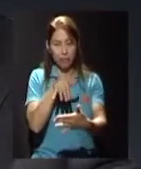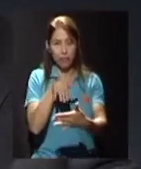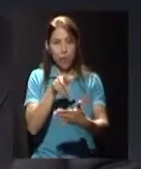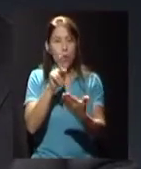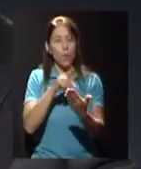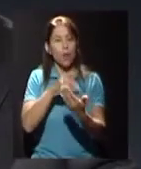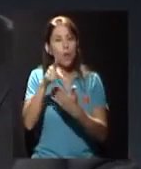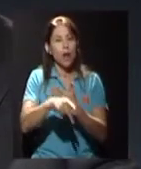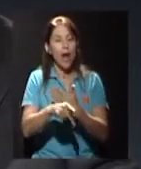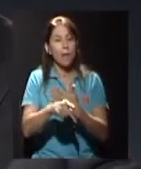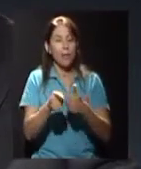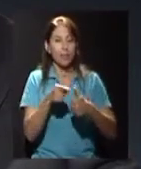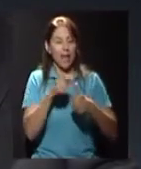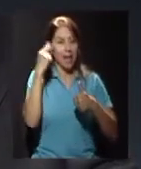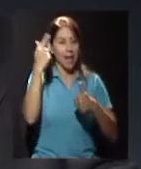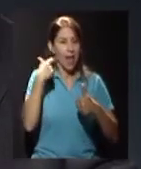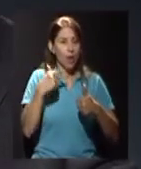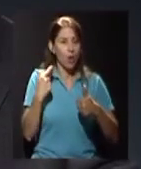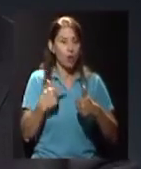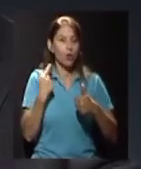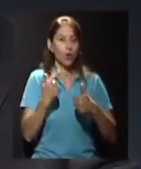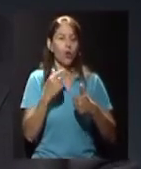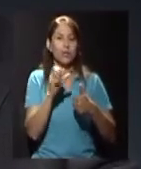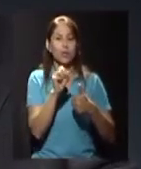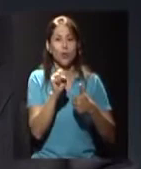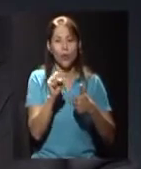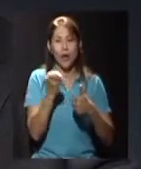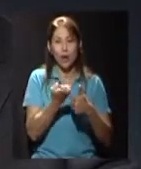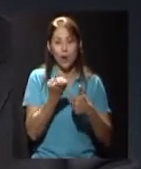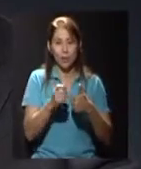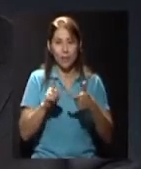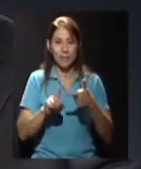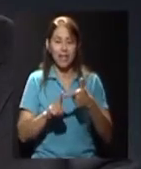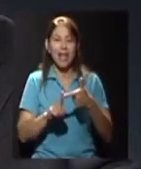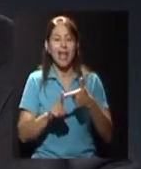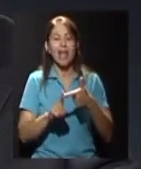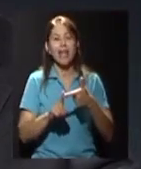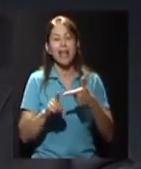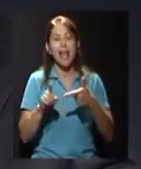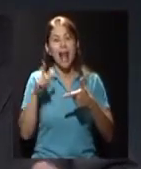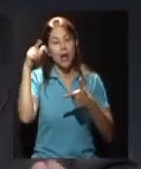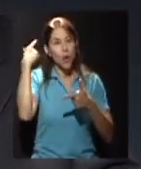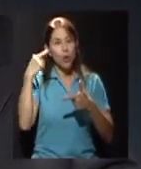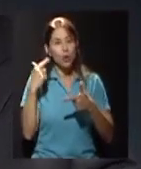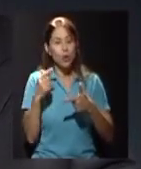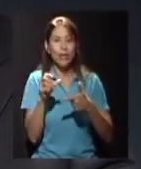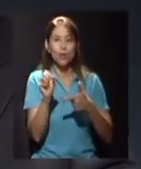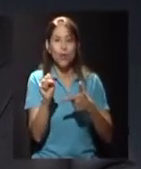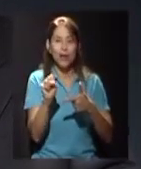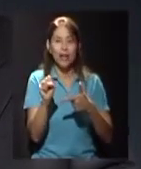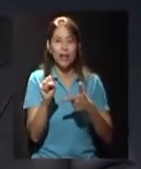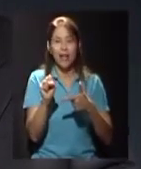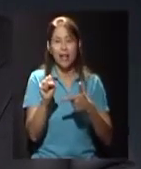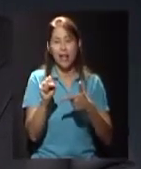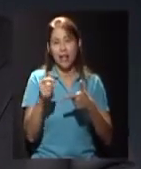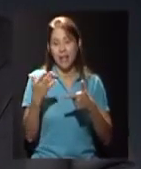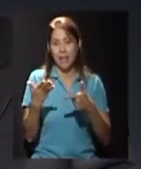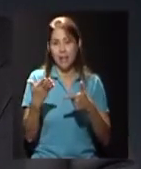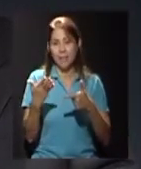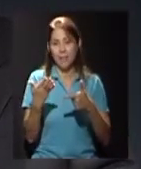programa conjunto entre la london school of economics y la london school of ageing and tropical medicine una maestría en planificación